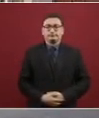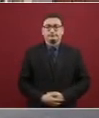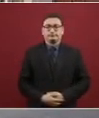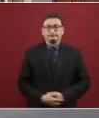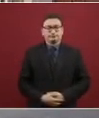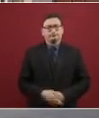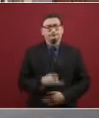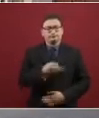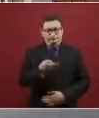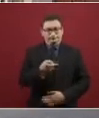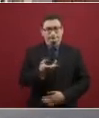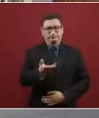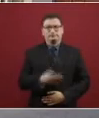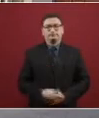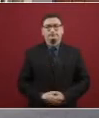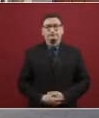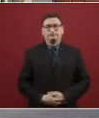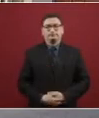los dos